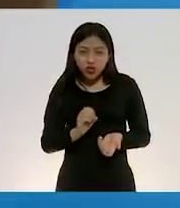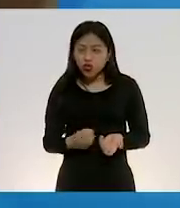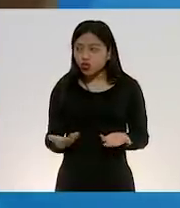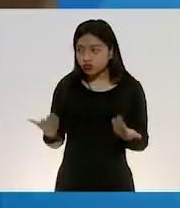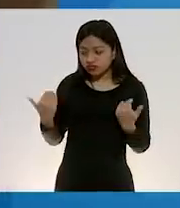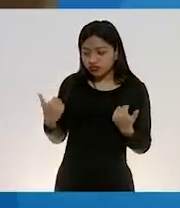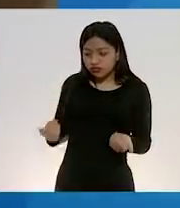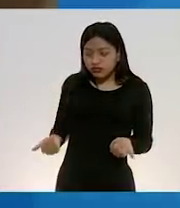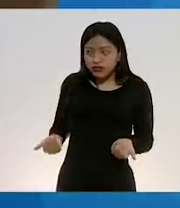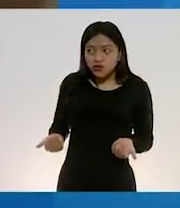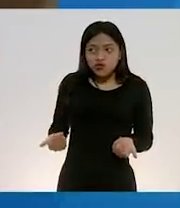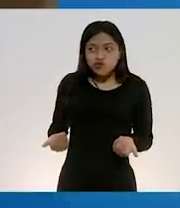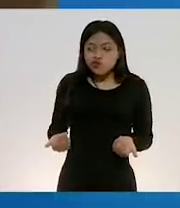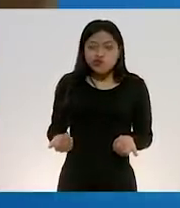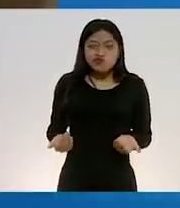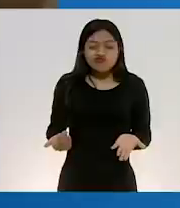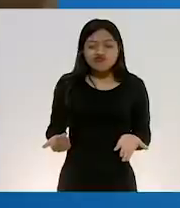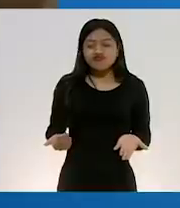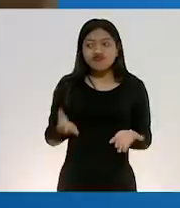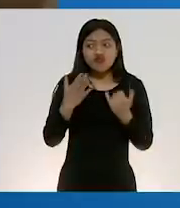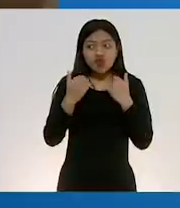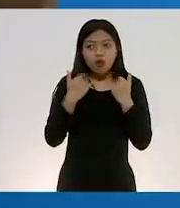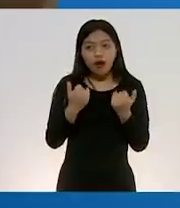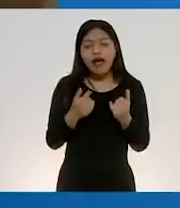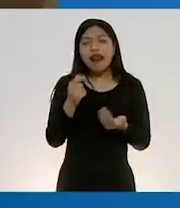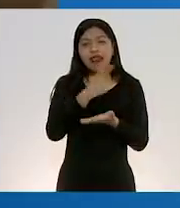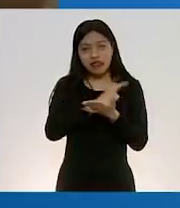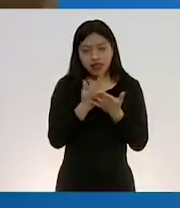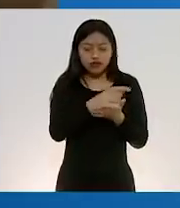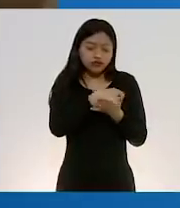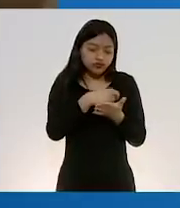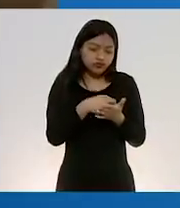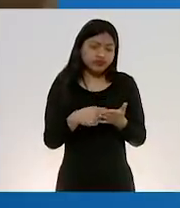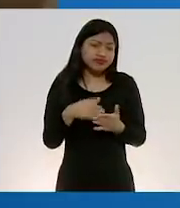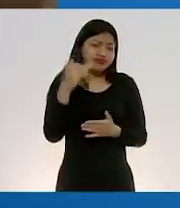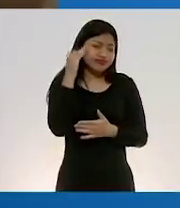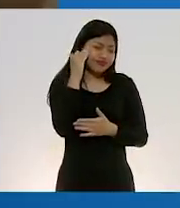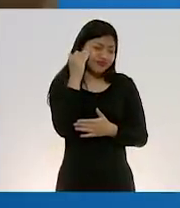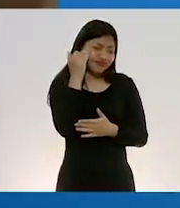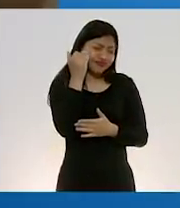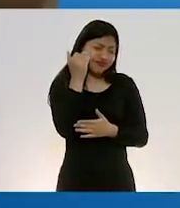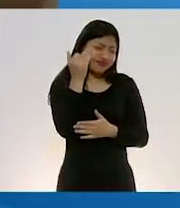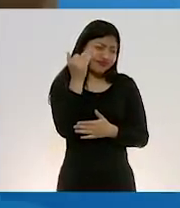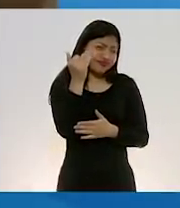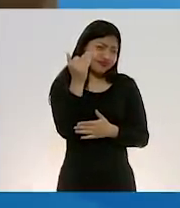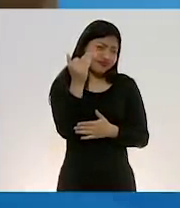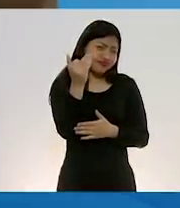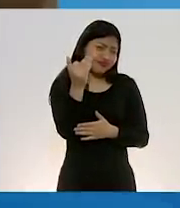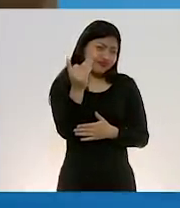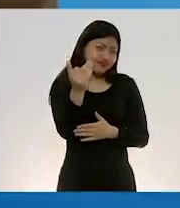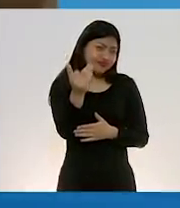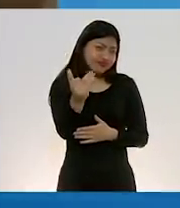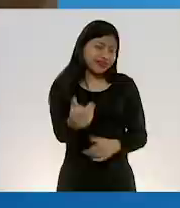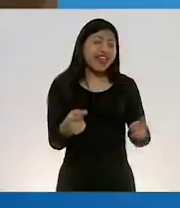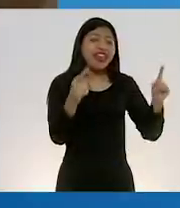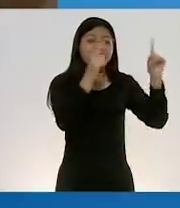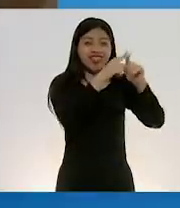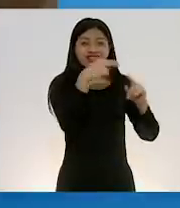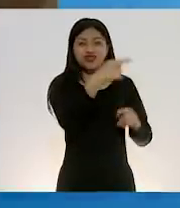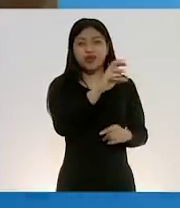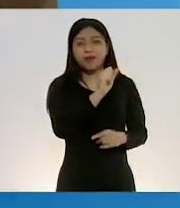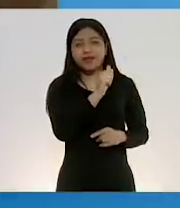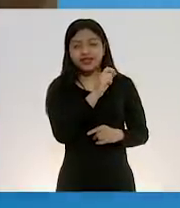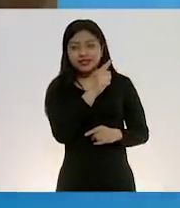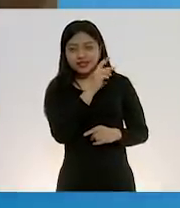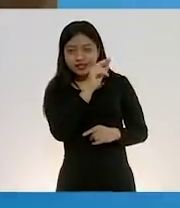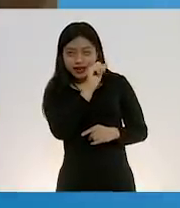separados. Se tardaron su tiempo. Y efectivamente, en la parroquia del Sagrario es la primera que